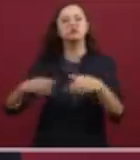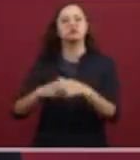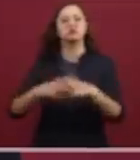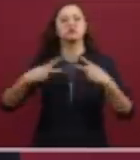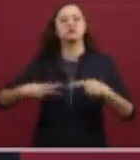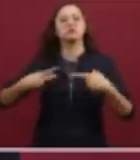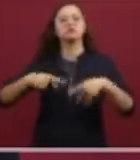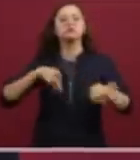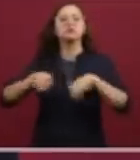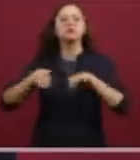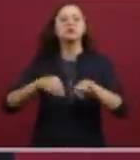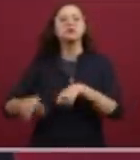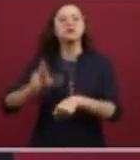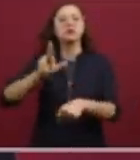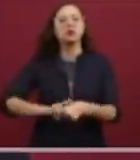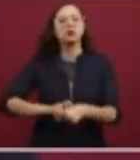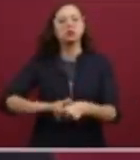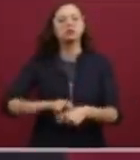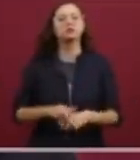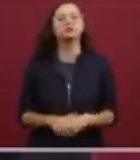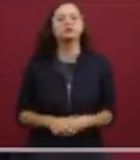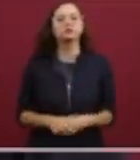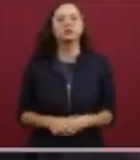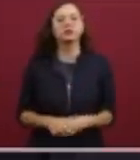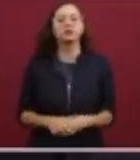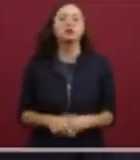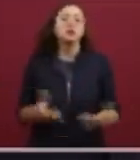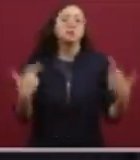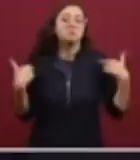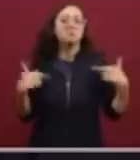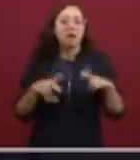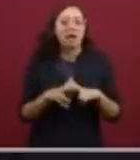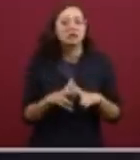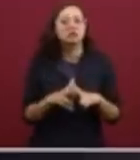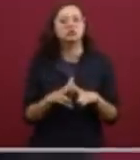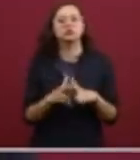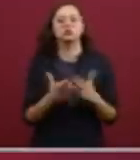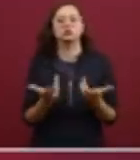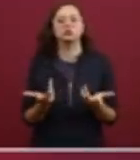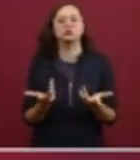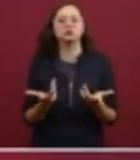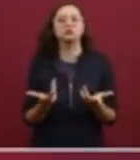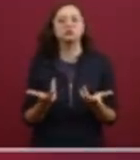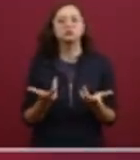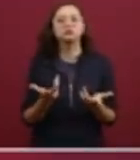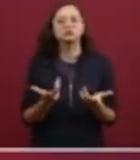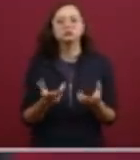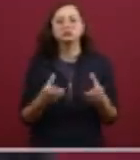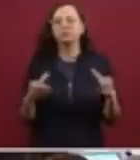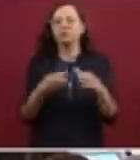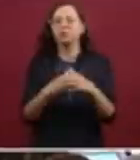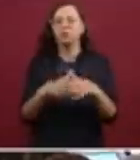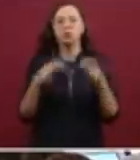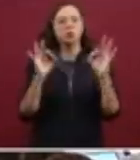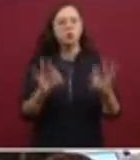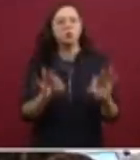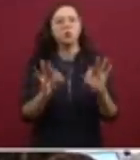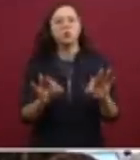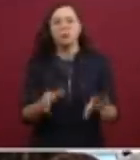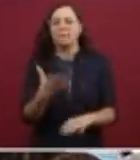Los trabajadores de la educación, los maestros, son de primera.